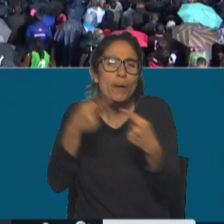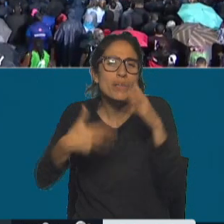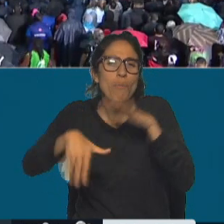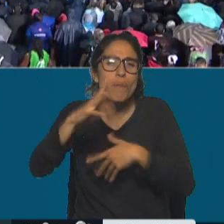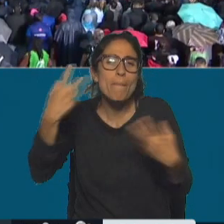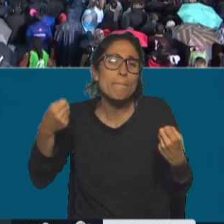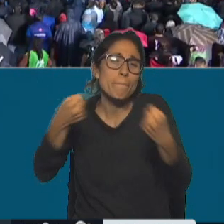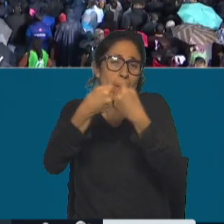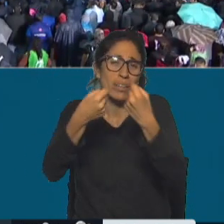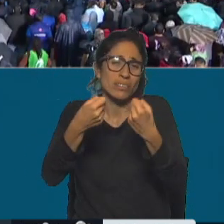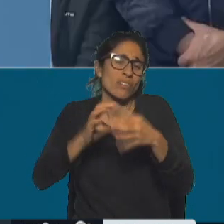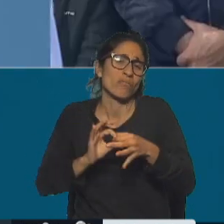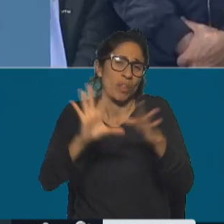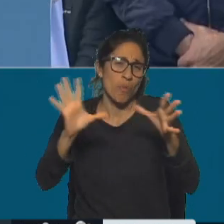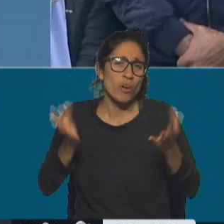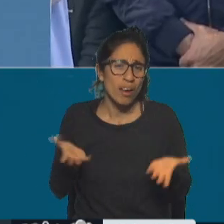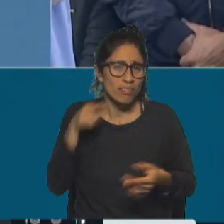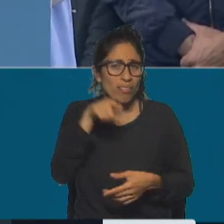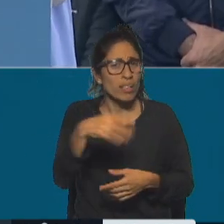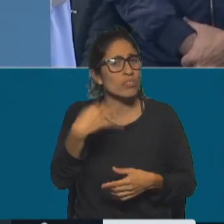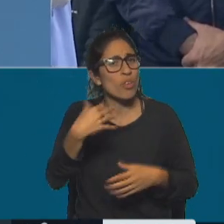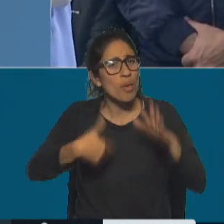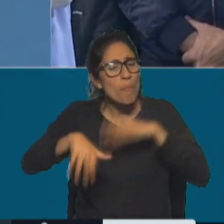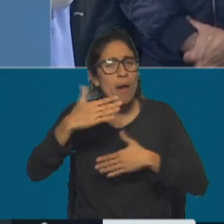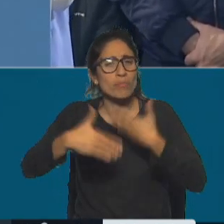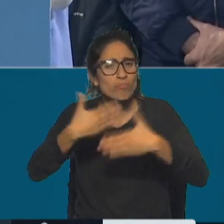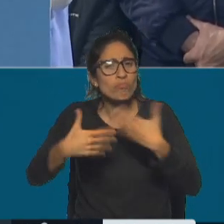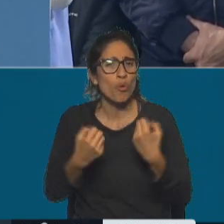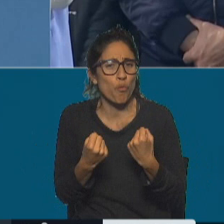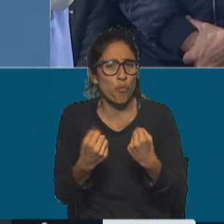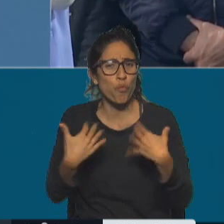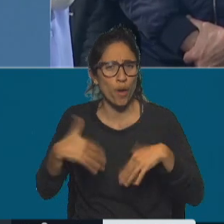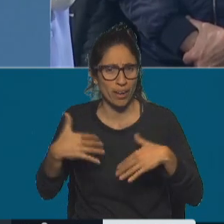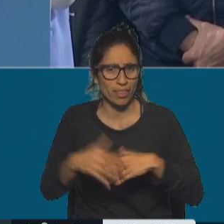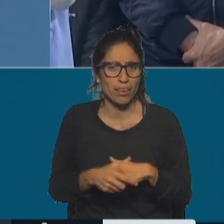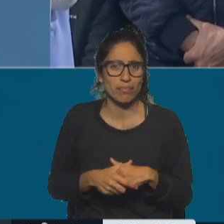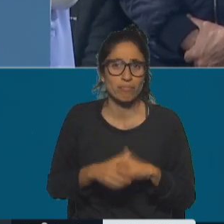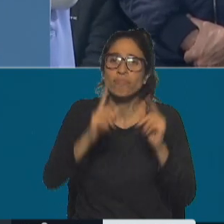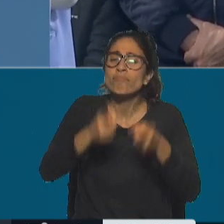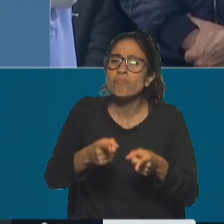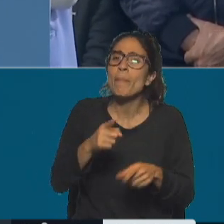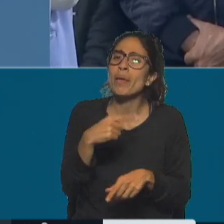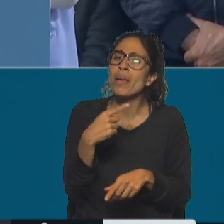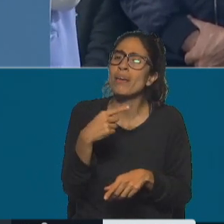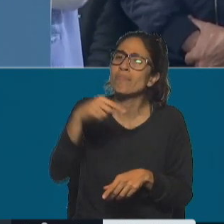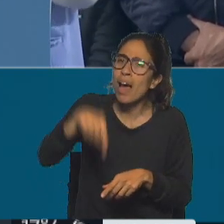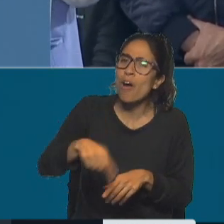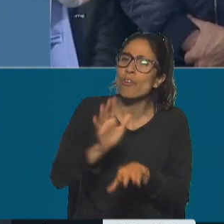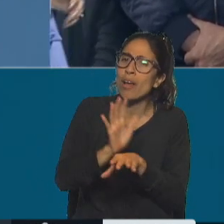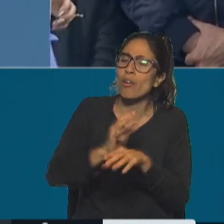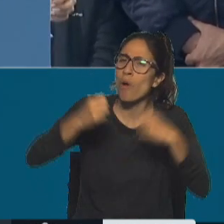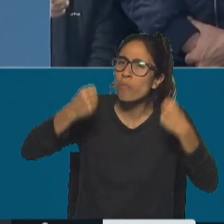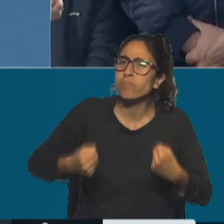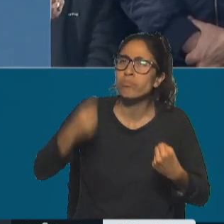a fortalecer, que hay que volver a profundizar, creo que también hablar de nuevo en cuanto a hacia dónde queremos ir, qué tipo de empresas queremos, qué